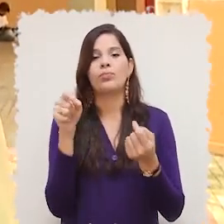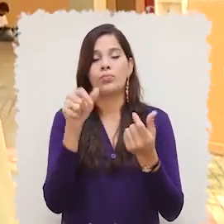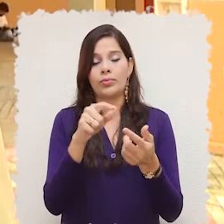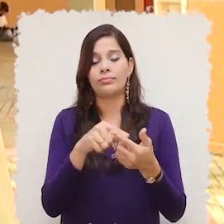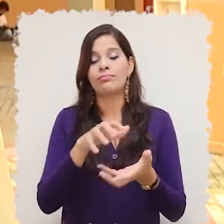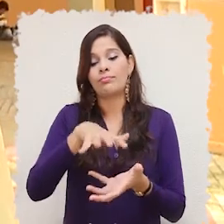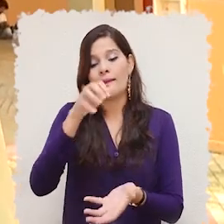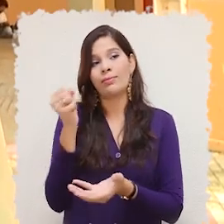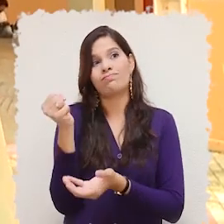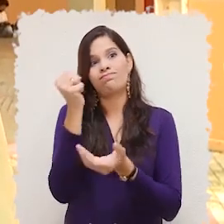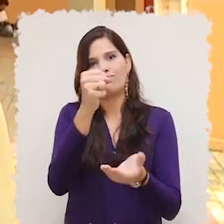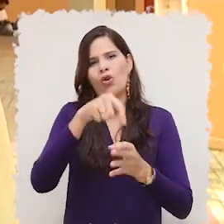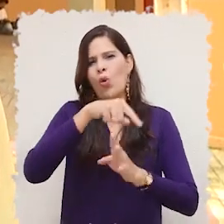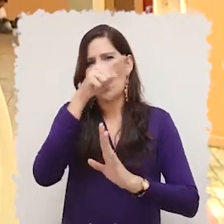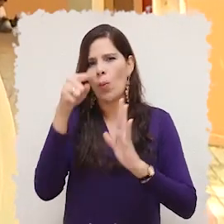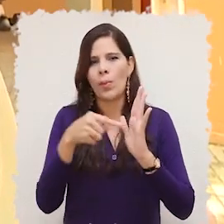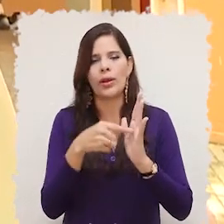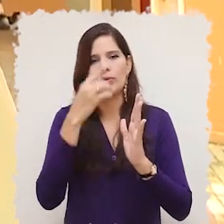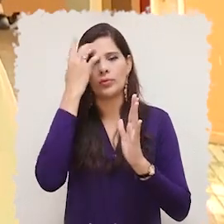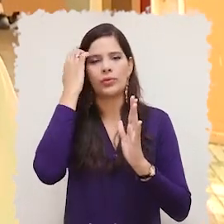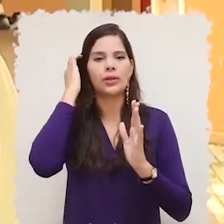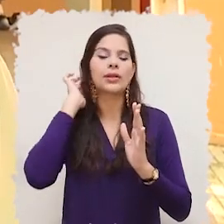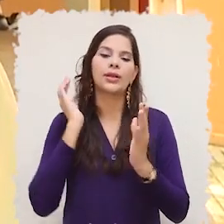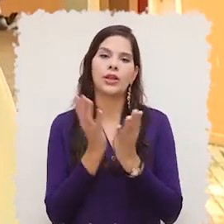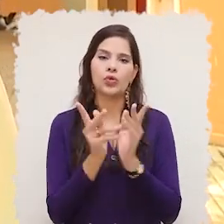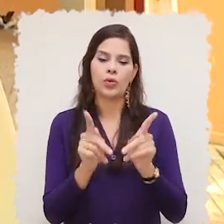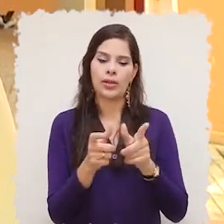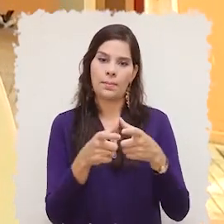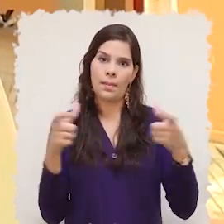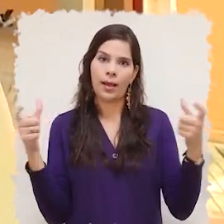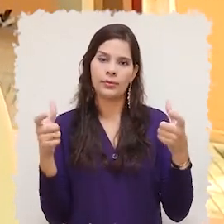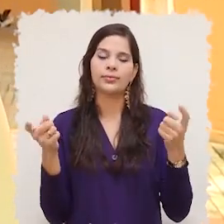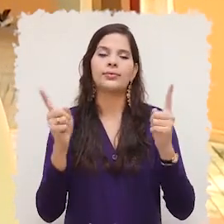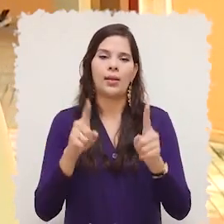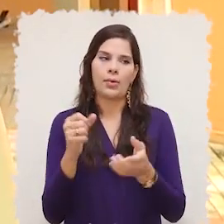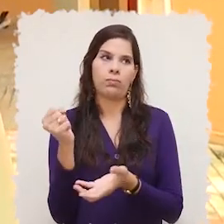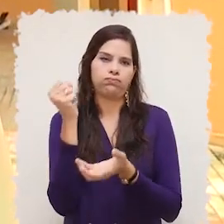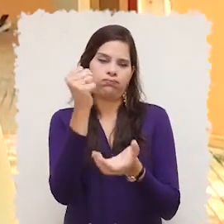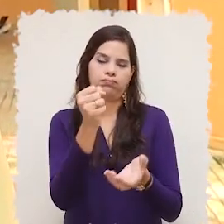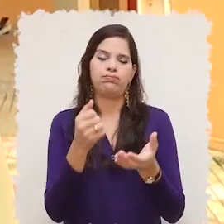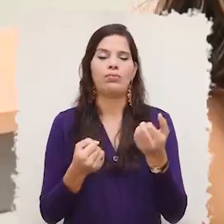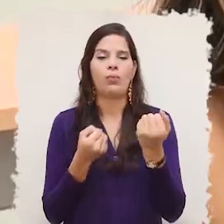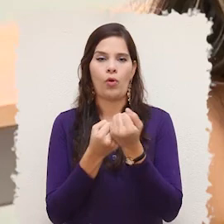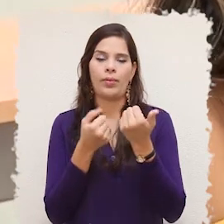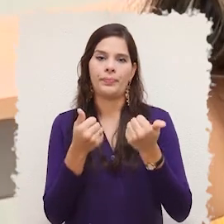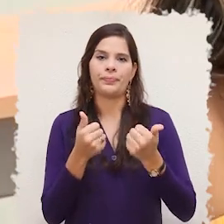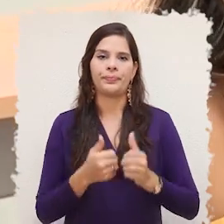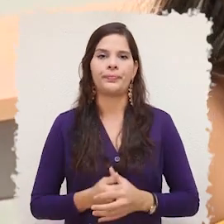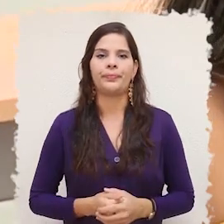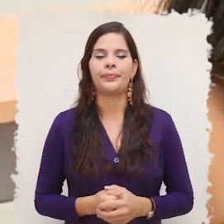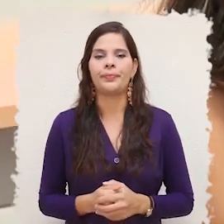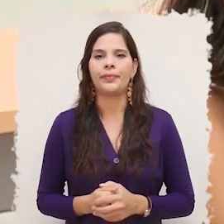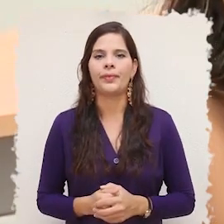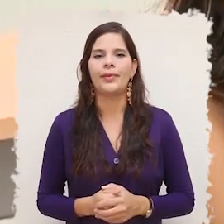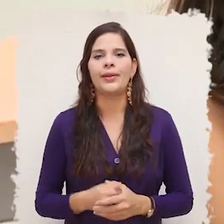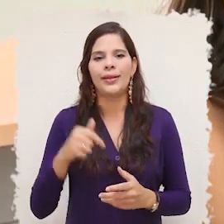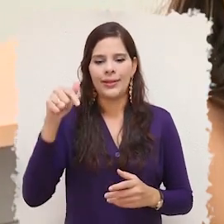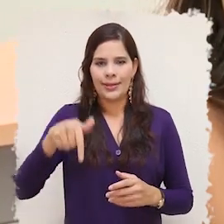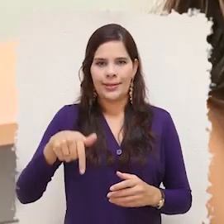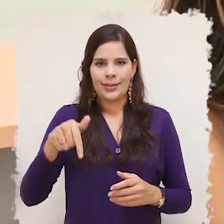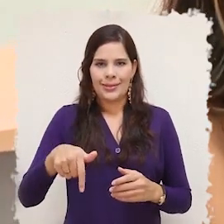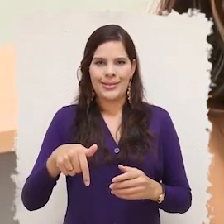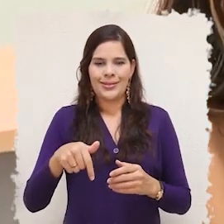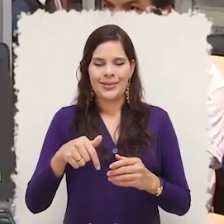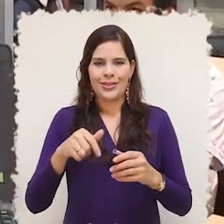creció tanto en inversión, por el hecho de que todas las becas son completas, como en número de estudiantes movilizados. En el marco del programa Conexión Global,